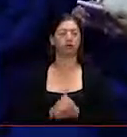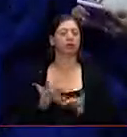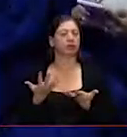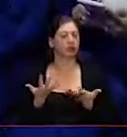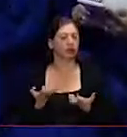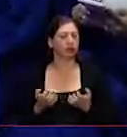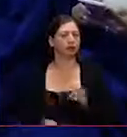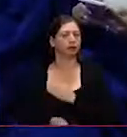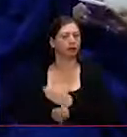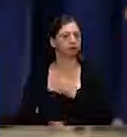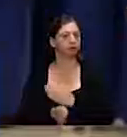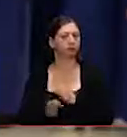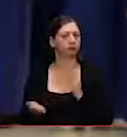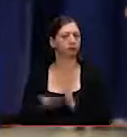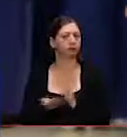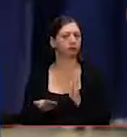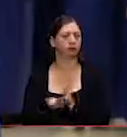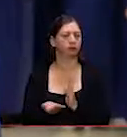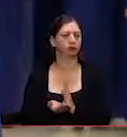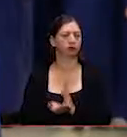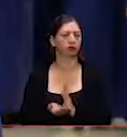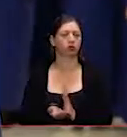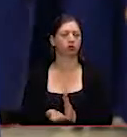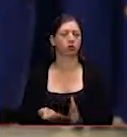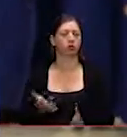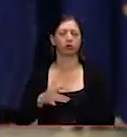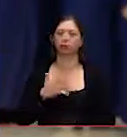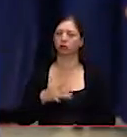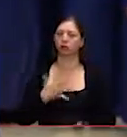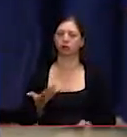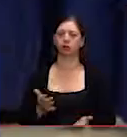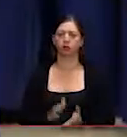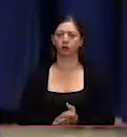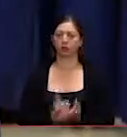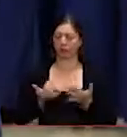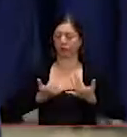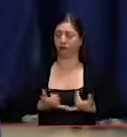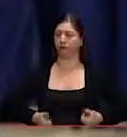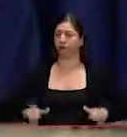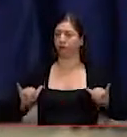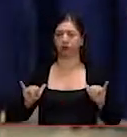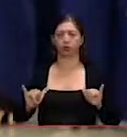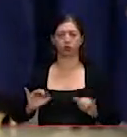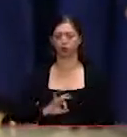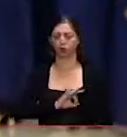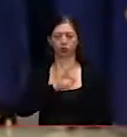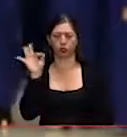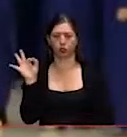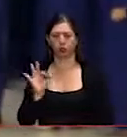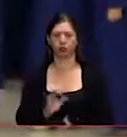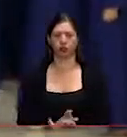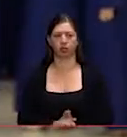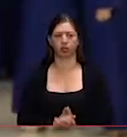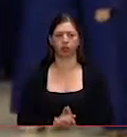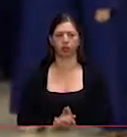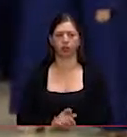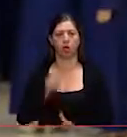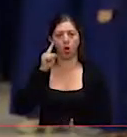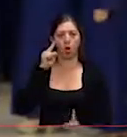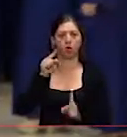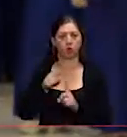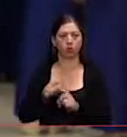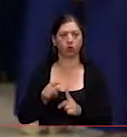seguir estudiando porque yo creo que no hemos terminado nunca nuestras